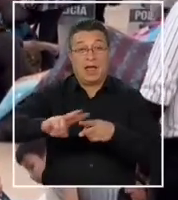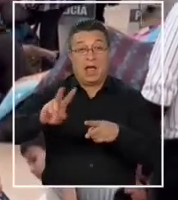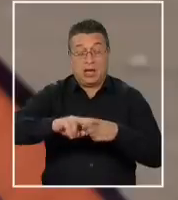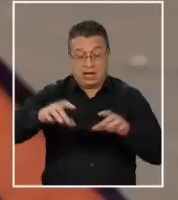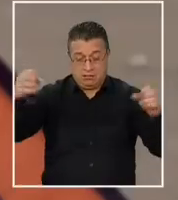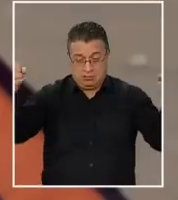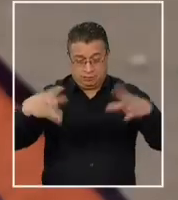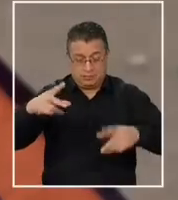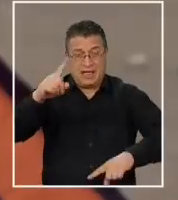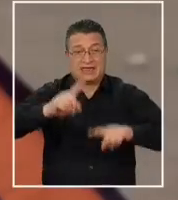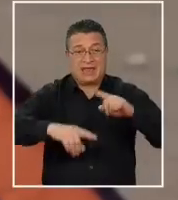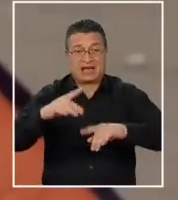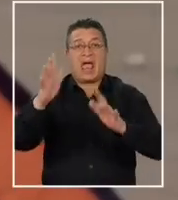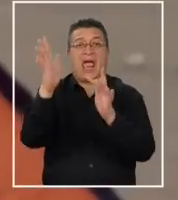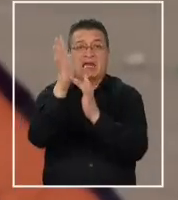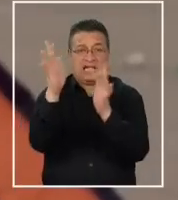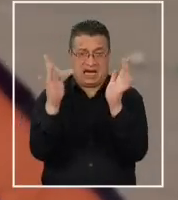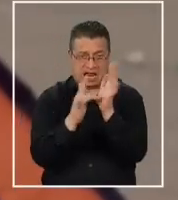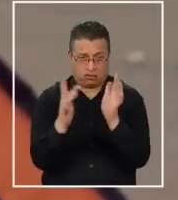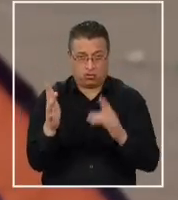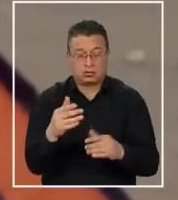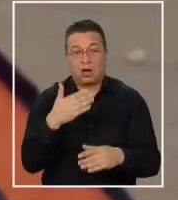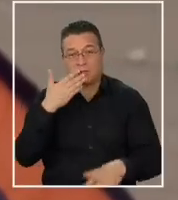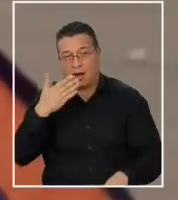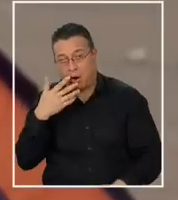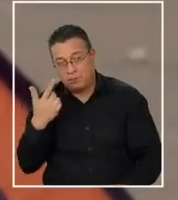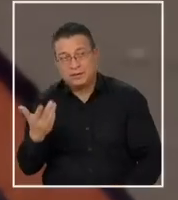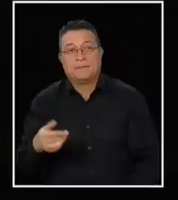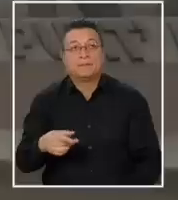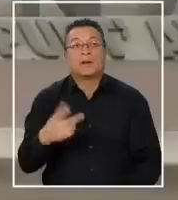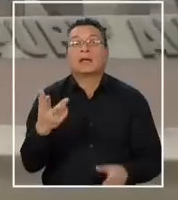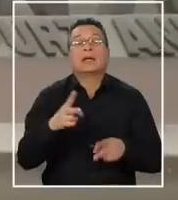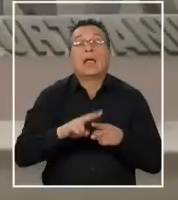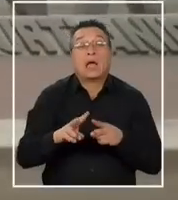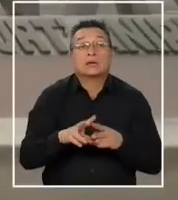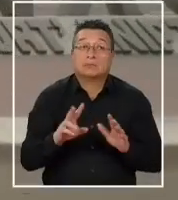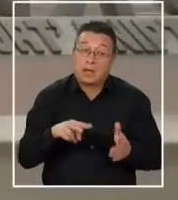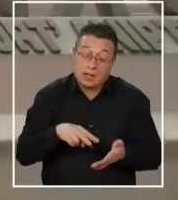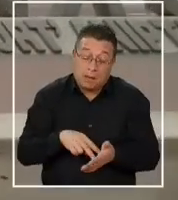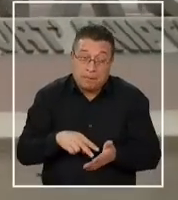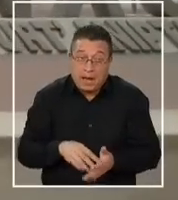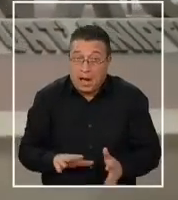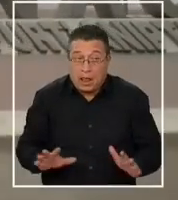es Cristo. ¿Y qué van a hacer? Esperar.